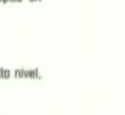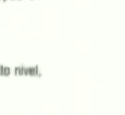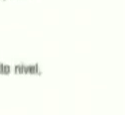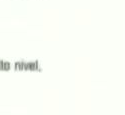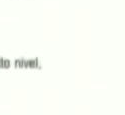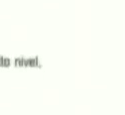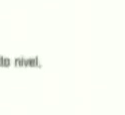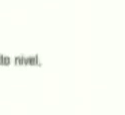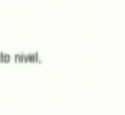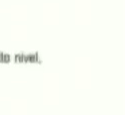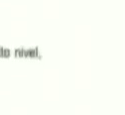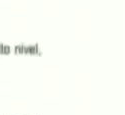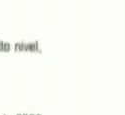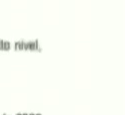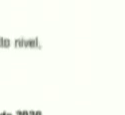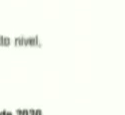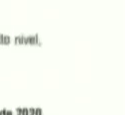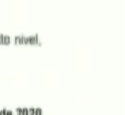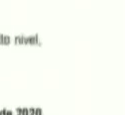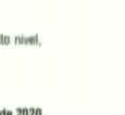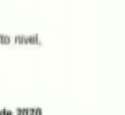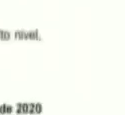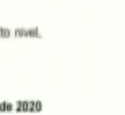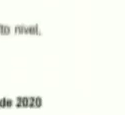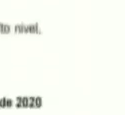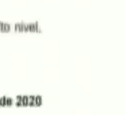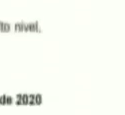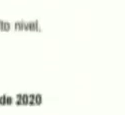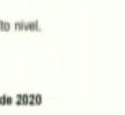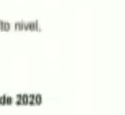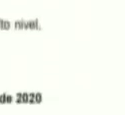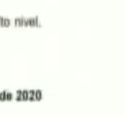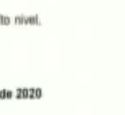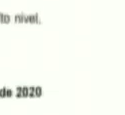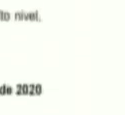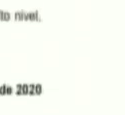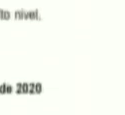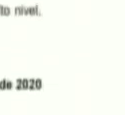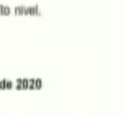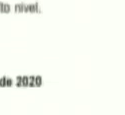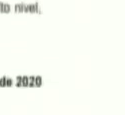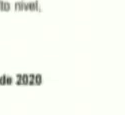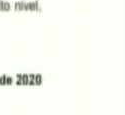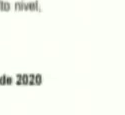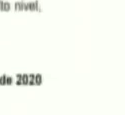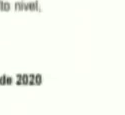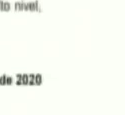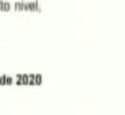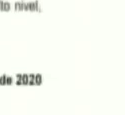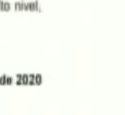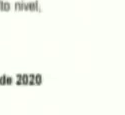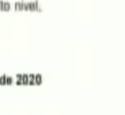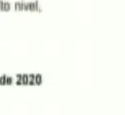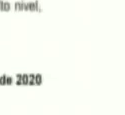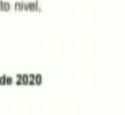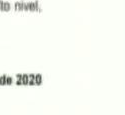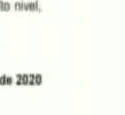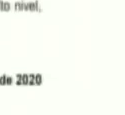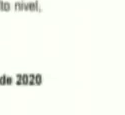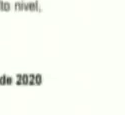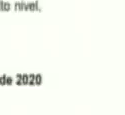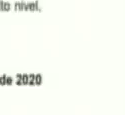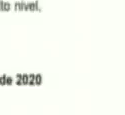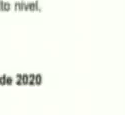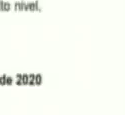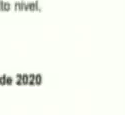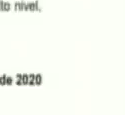mediante la cual se declaró persona no grata a la embajadora Isabel Brillante Pedrosa, jefa de la delegación de la Unión